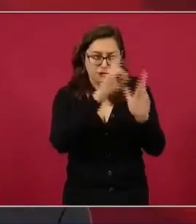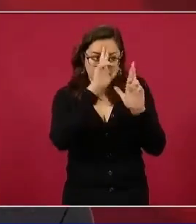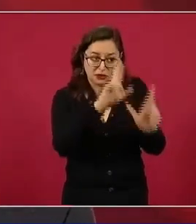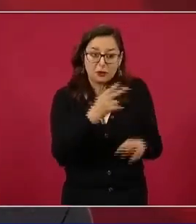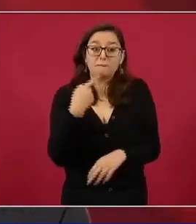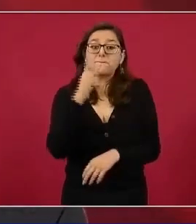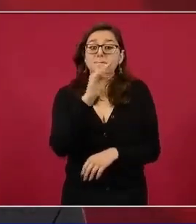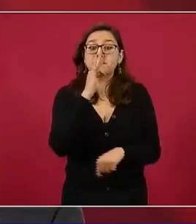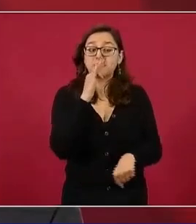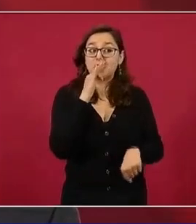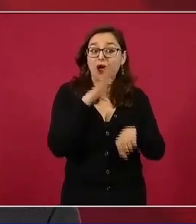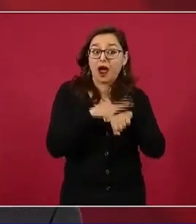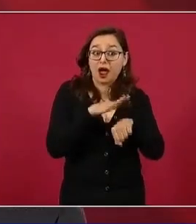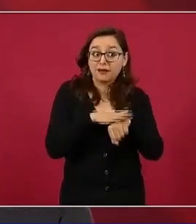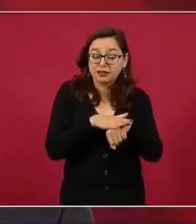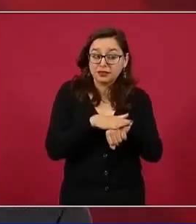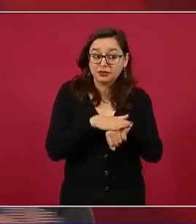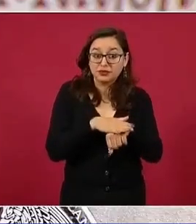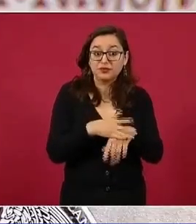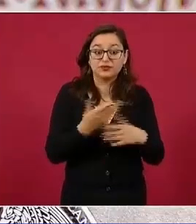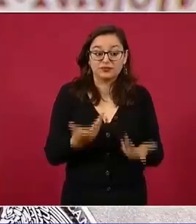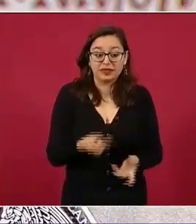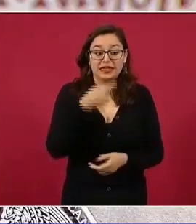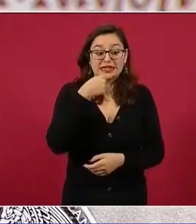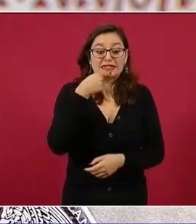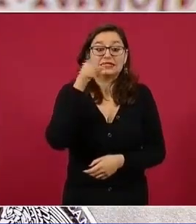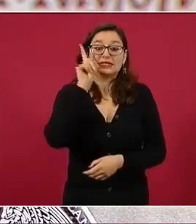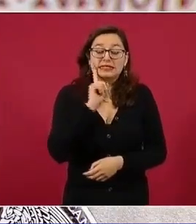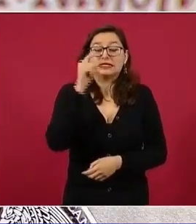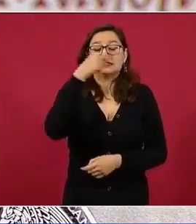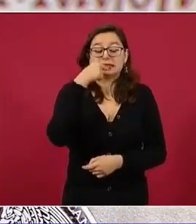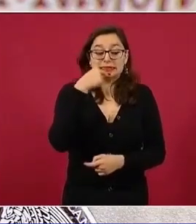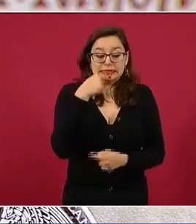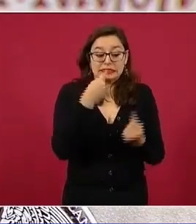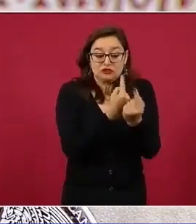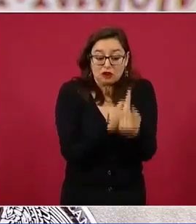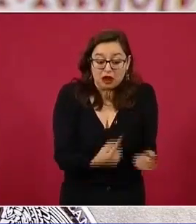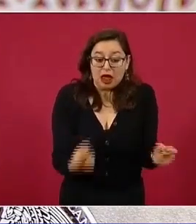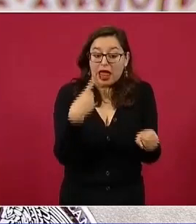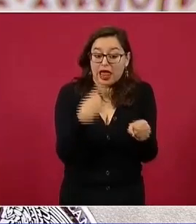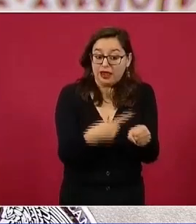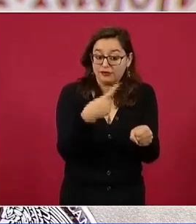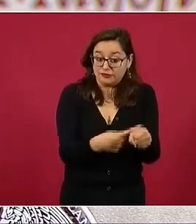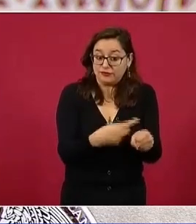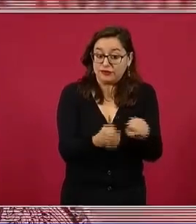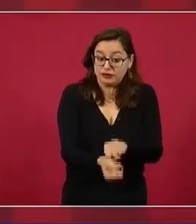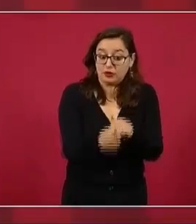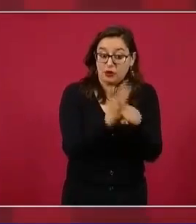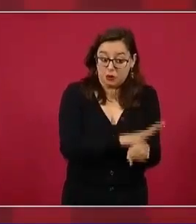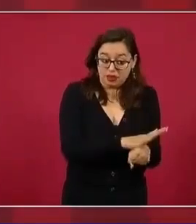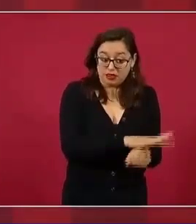niñas y niños tienen el mismo riesgo que hemos visto y que nos ha marcado a todos con